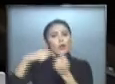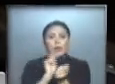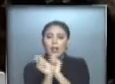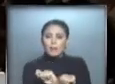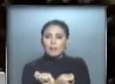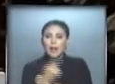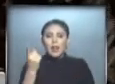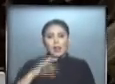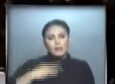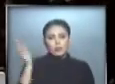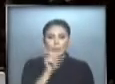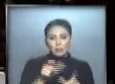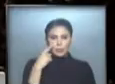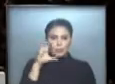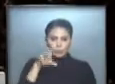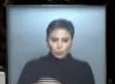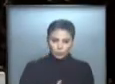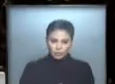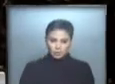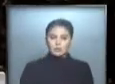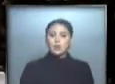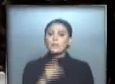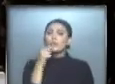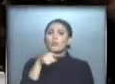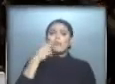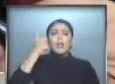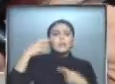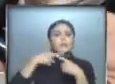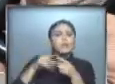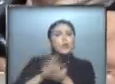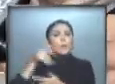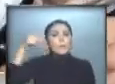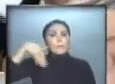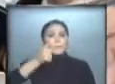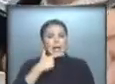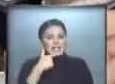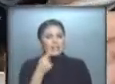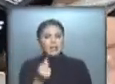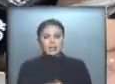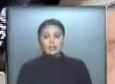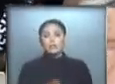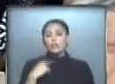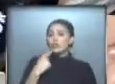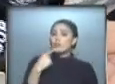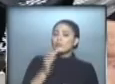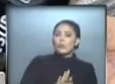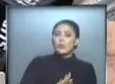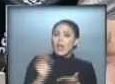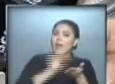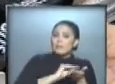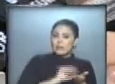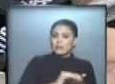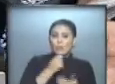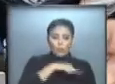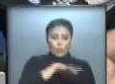realidad de los bonaerenses. ¿Qué debatiría usted con Massa? Nosotros debatiríamos cuando nos tocó administrar y nos toca administrar un distrito tan complejo, Loma